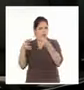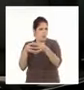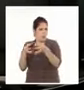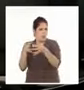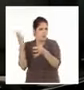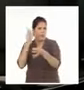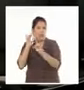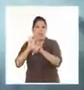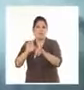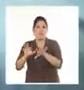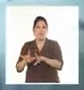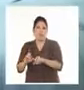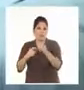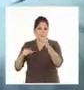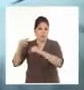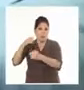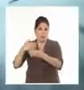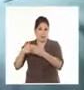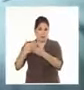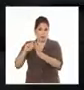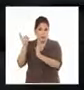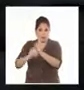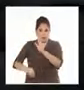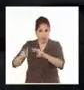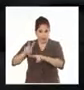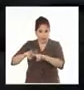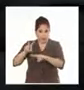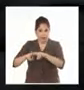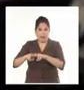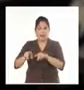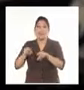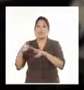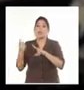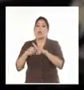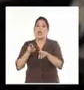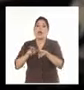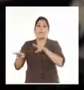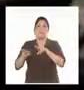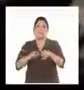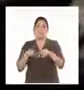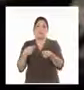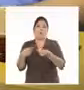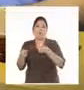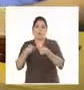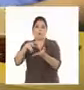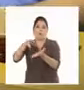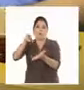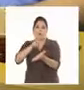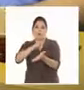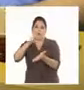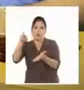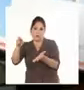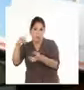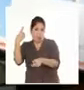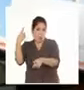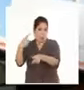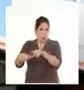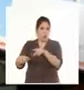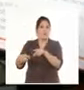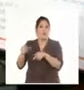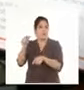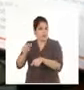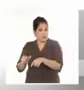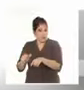informático principal de la empresa eléctrica de La Habana y el administrador de la oficina comercial de Plaza de la Revolución, sino que además